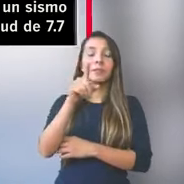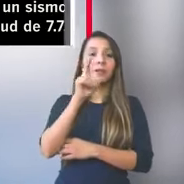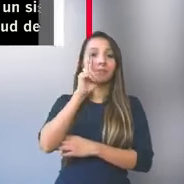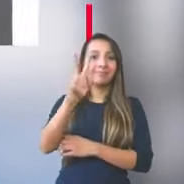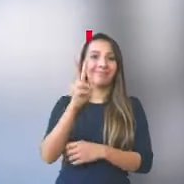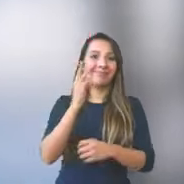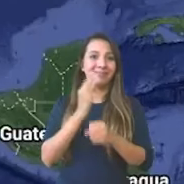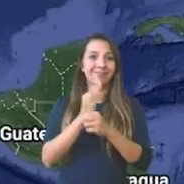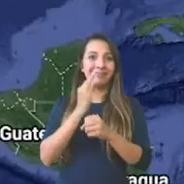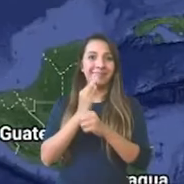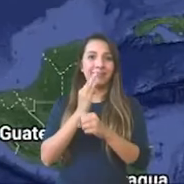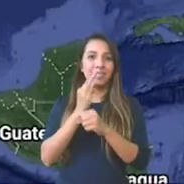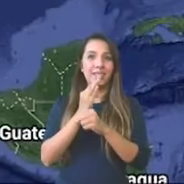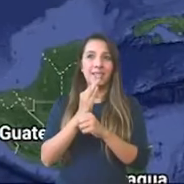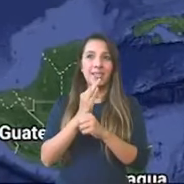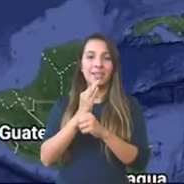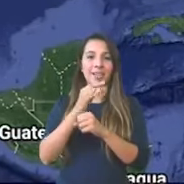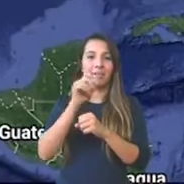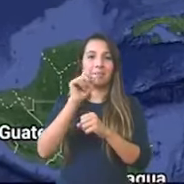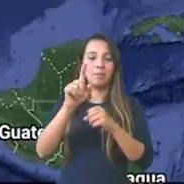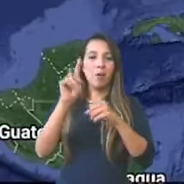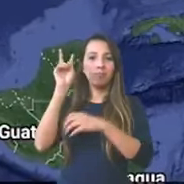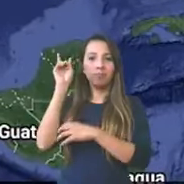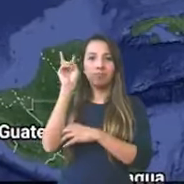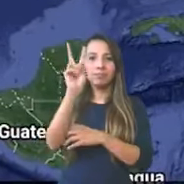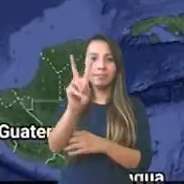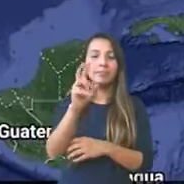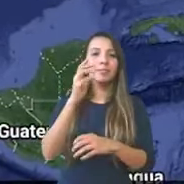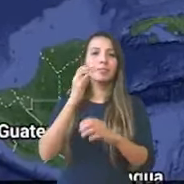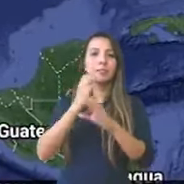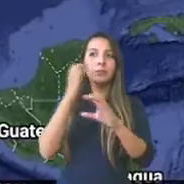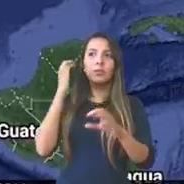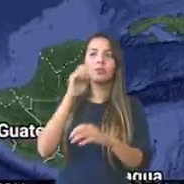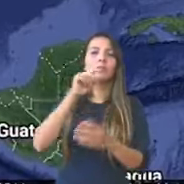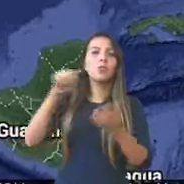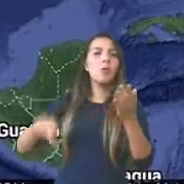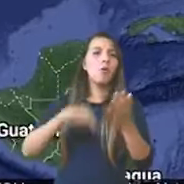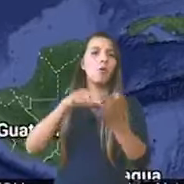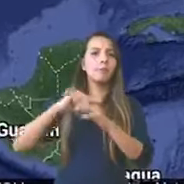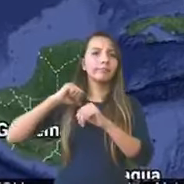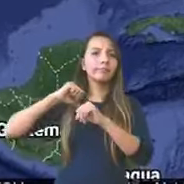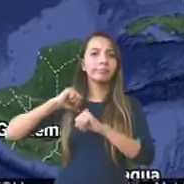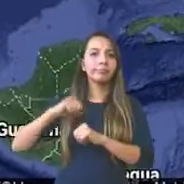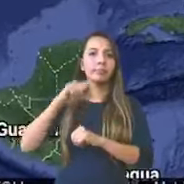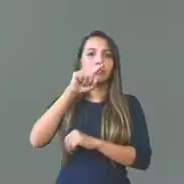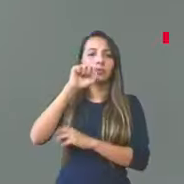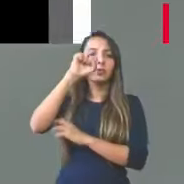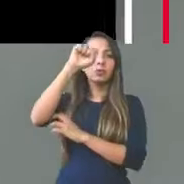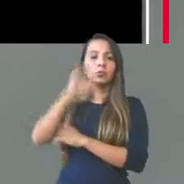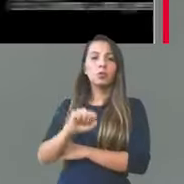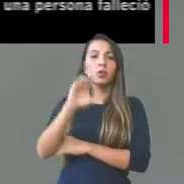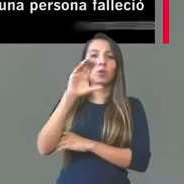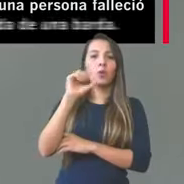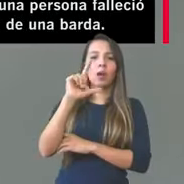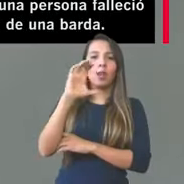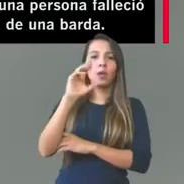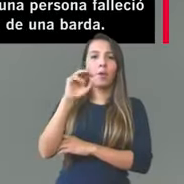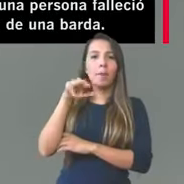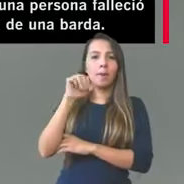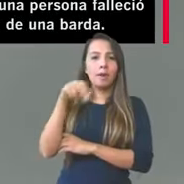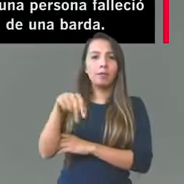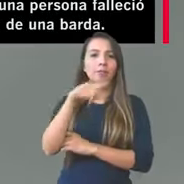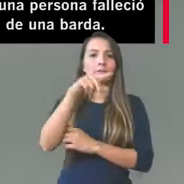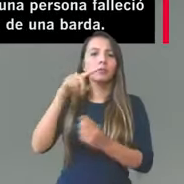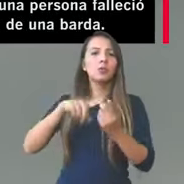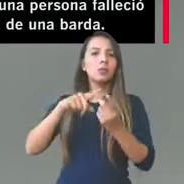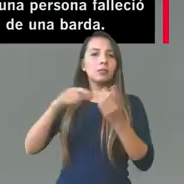viendo el cablebús, estamos viendo también en dónde fue el epicentro, en el sur de Cualcomán, en Michoacán. Y